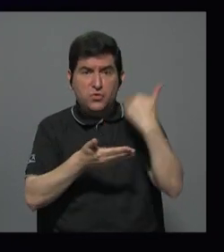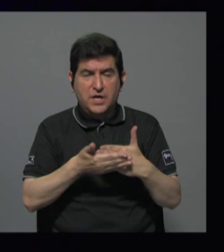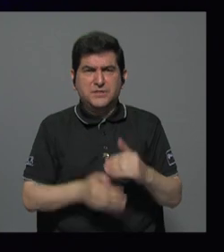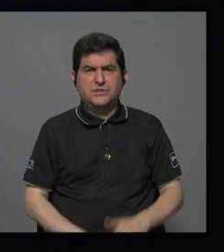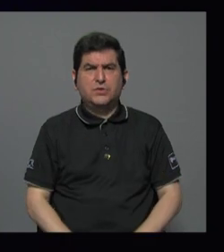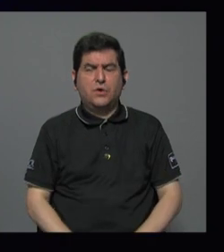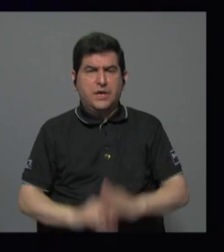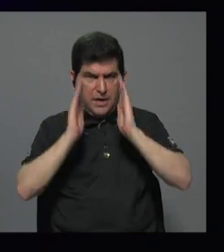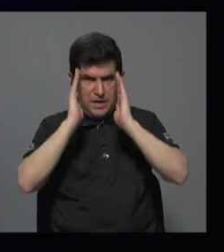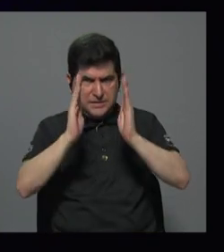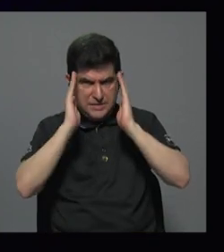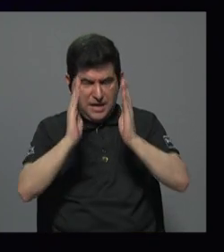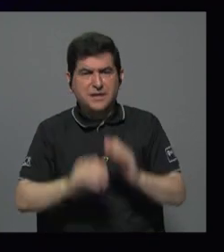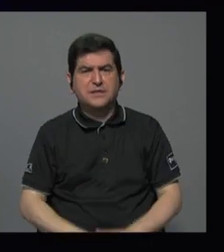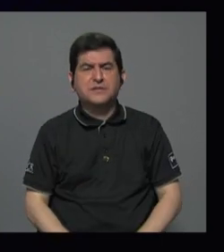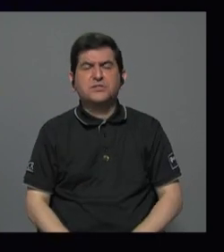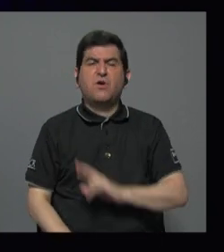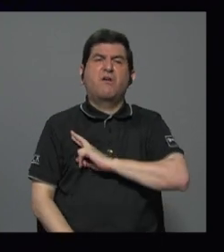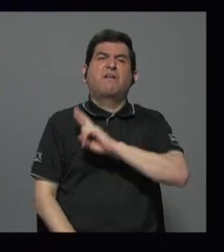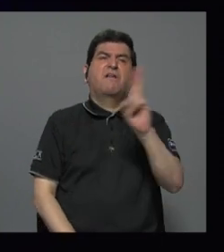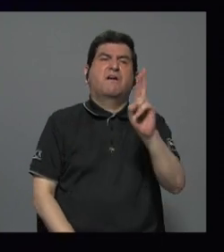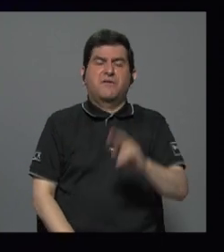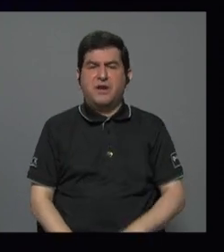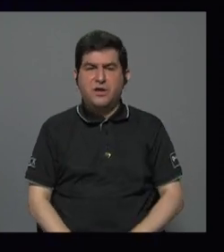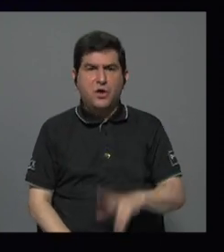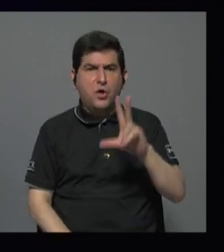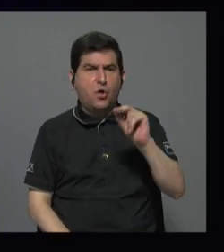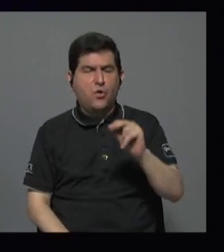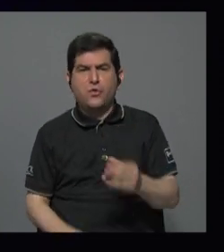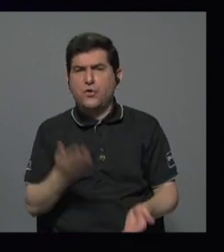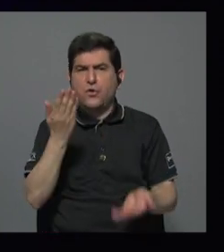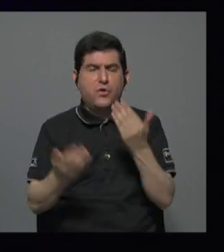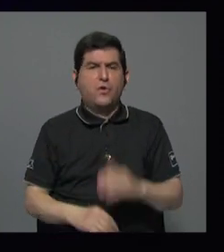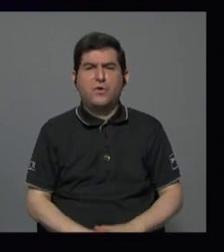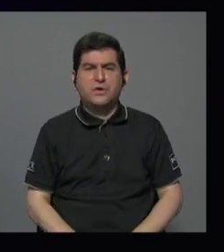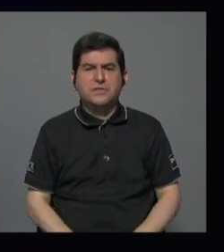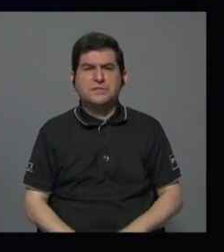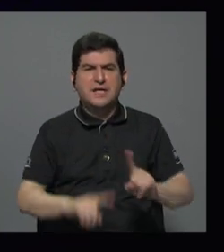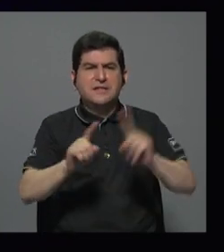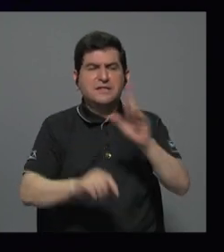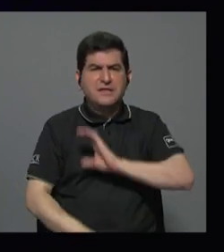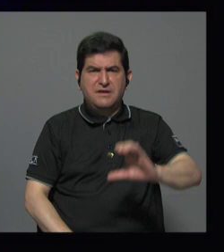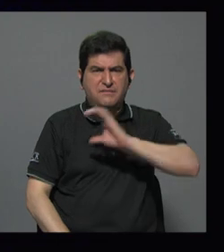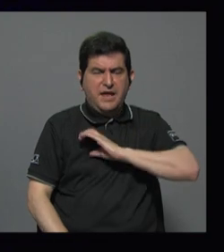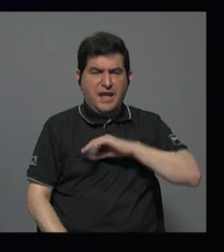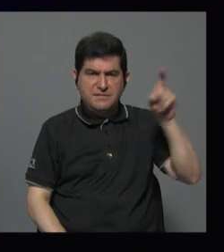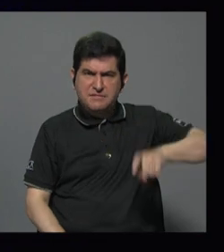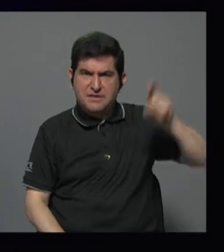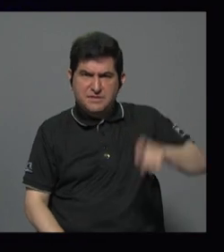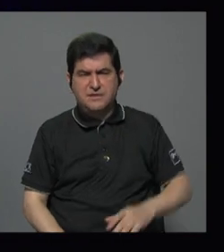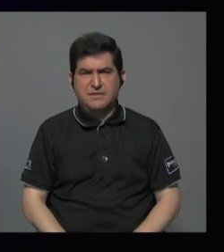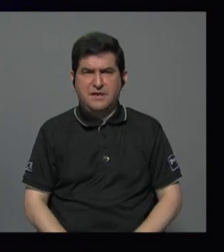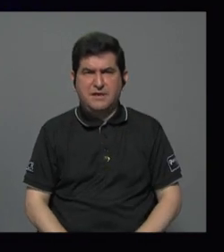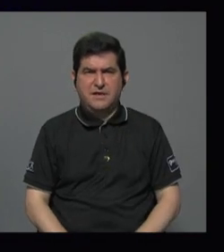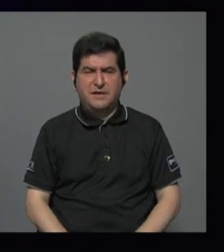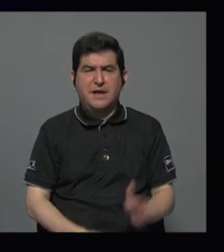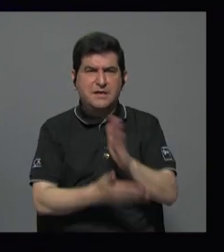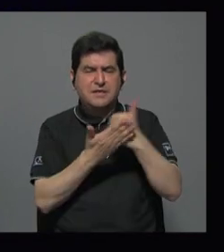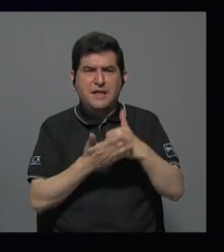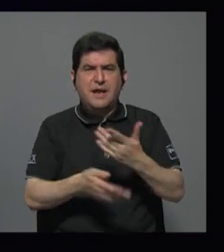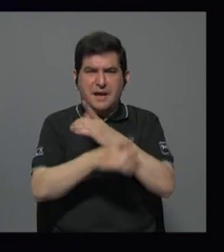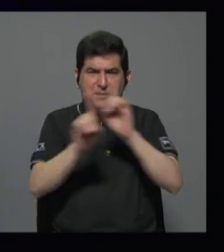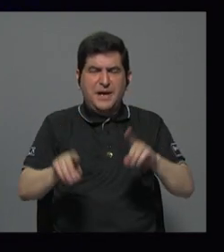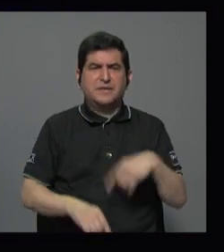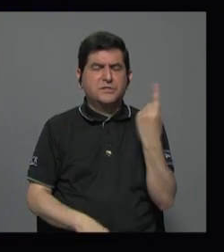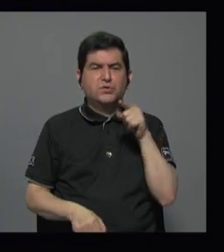tomó mucho en cuenta el aspecto religioso y no se tomó en cuenta que las aristas que se deben tomar acaba de votar como que se centra mucho